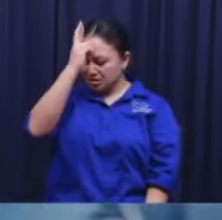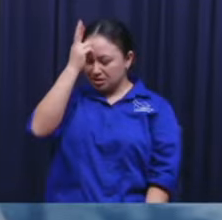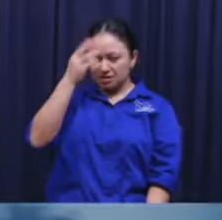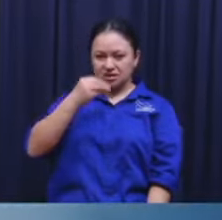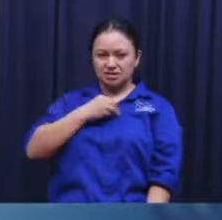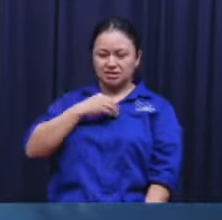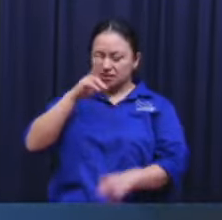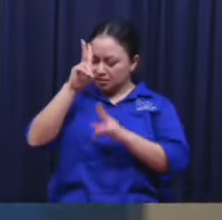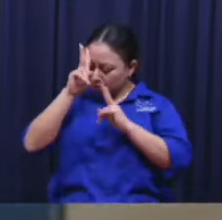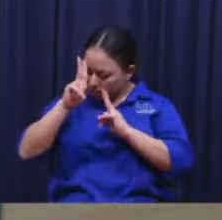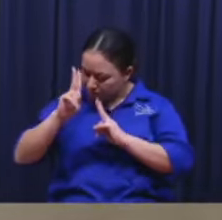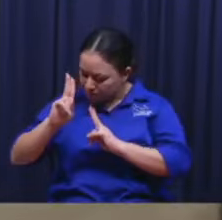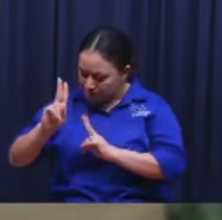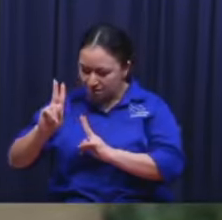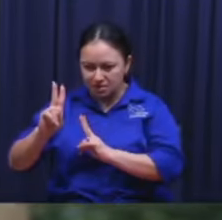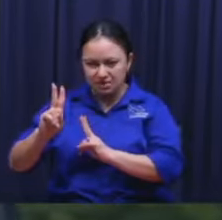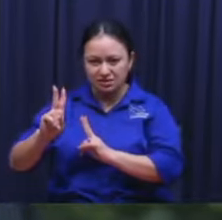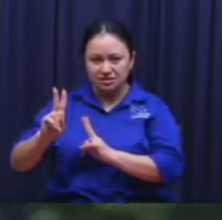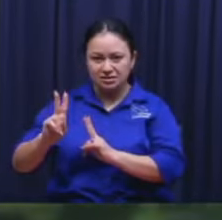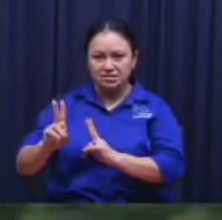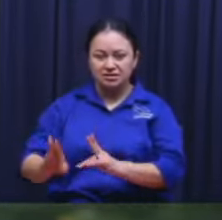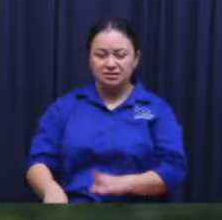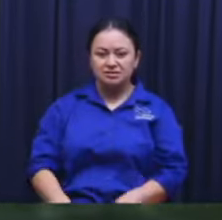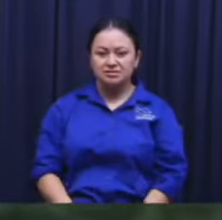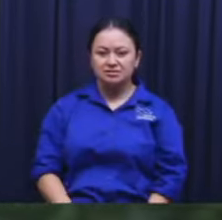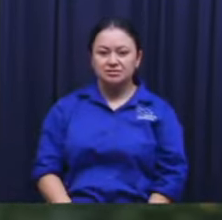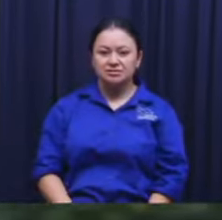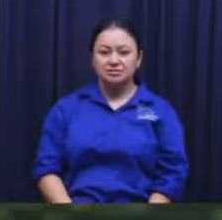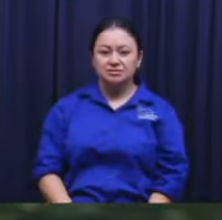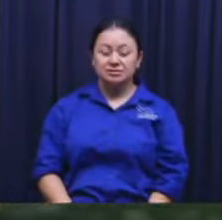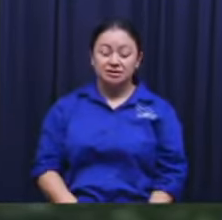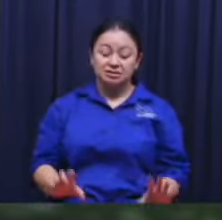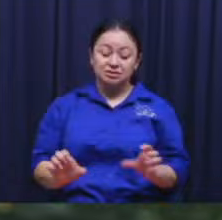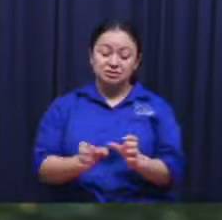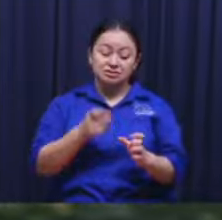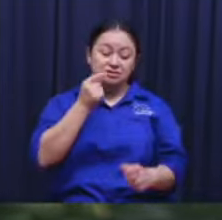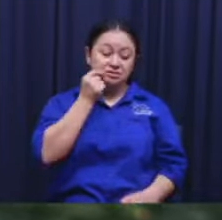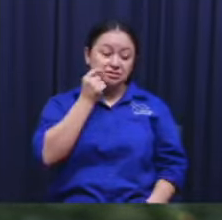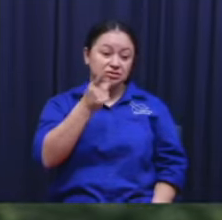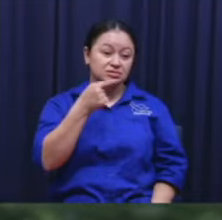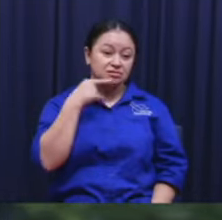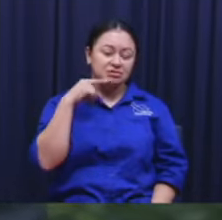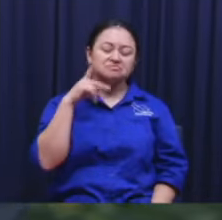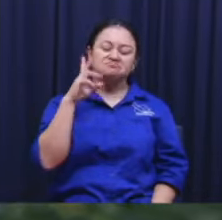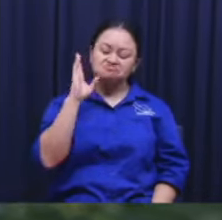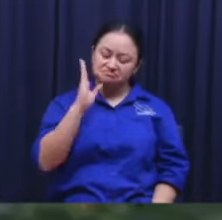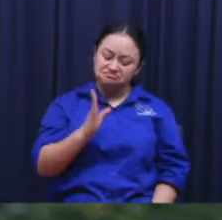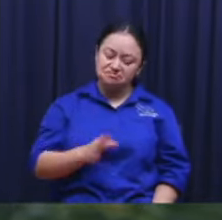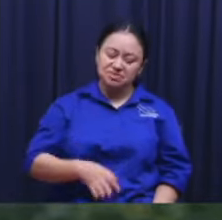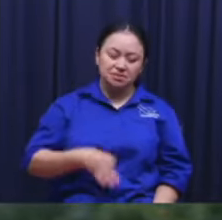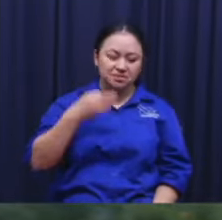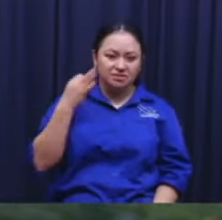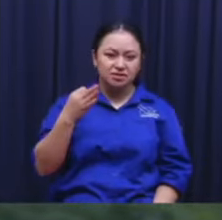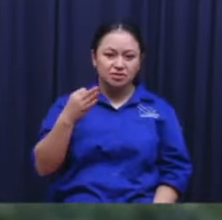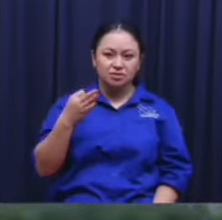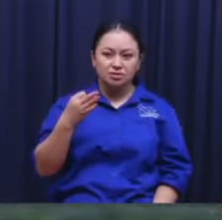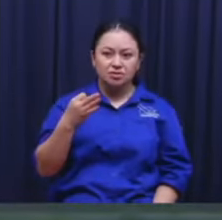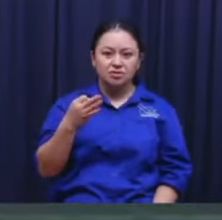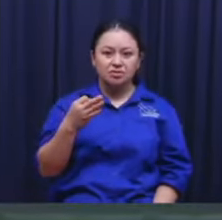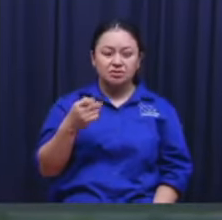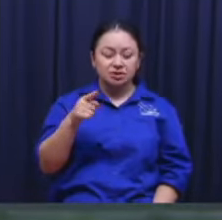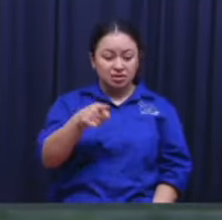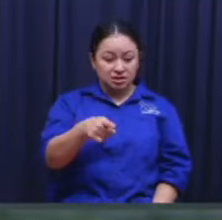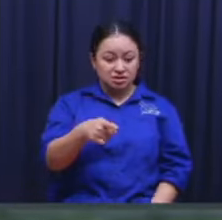quiere honrar. Y entonces le dijo el Señor, me parece perfecto, veas todo